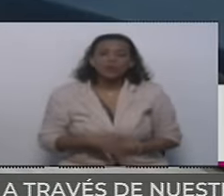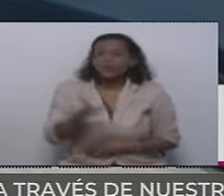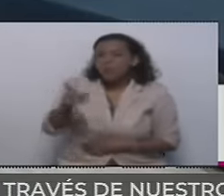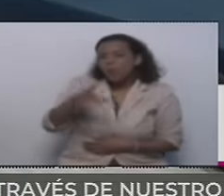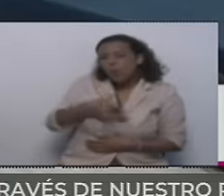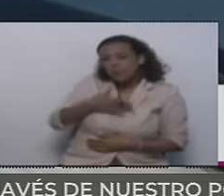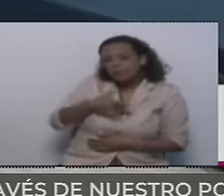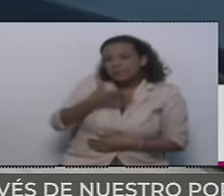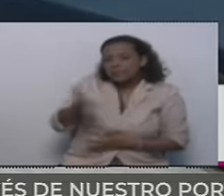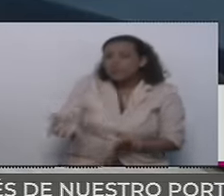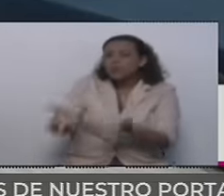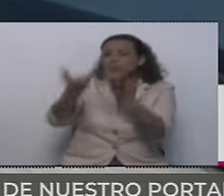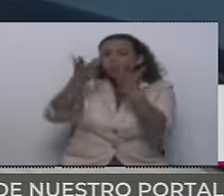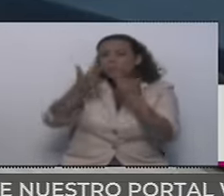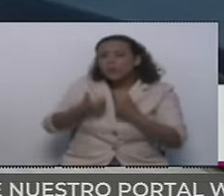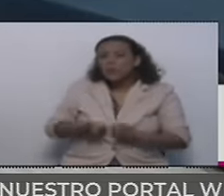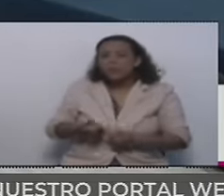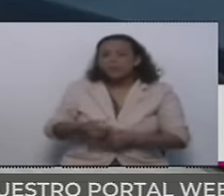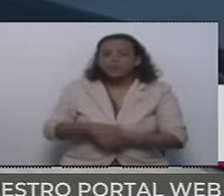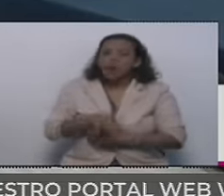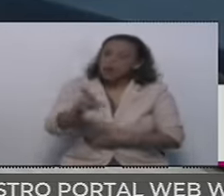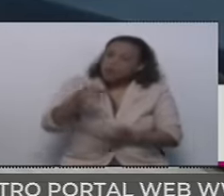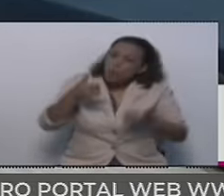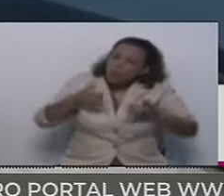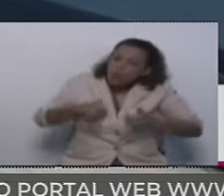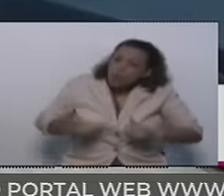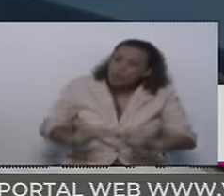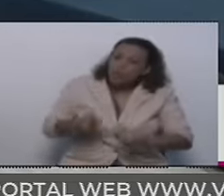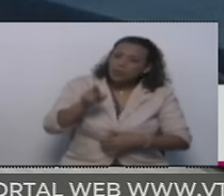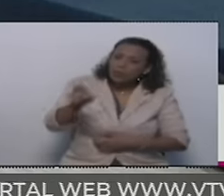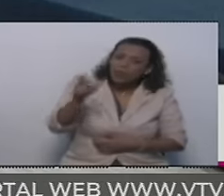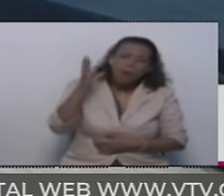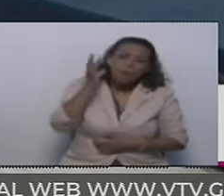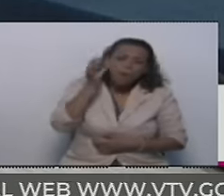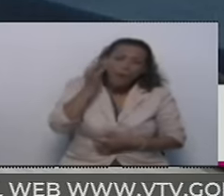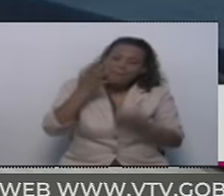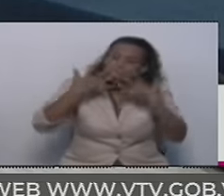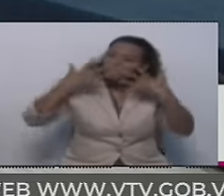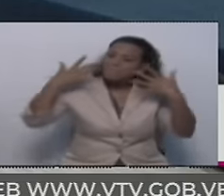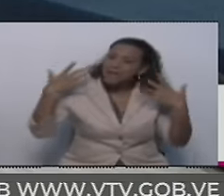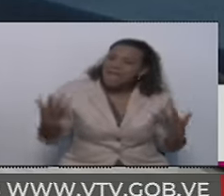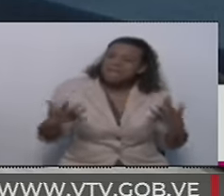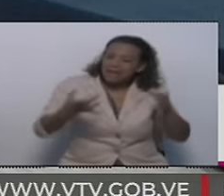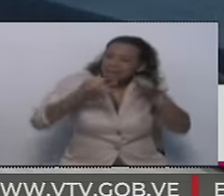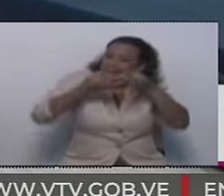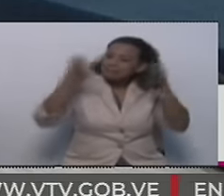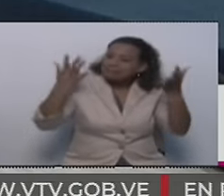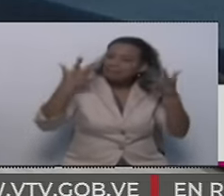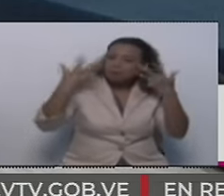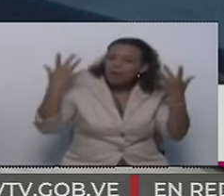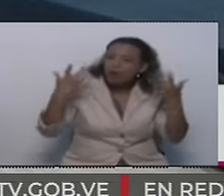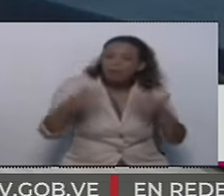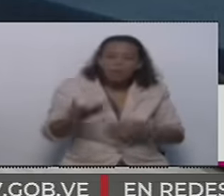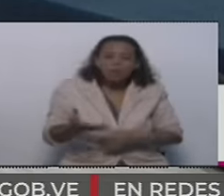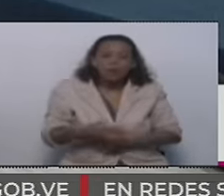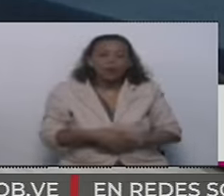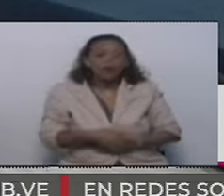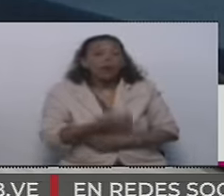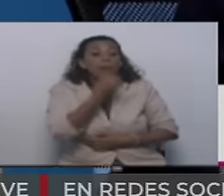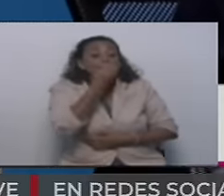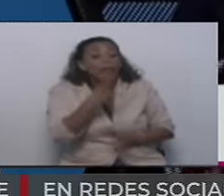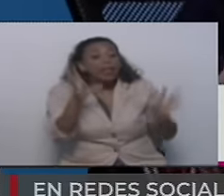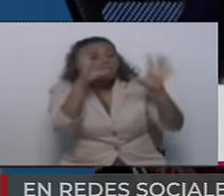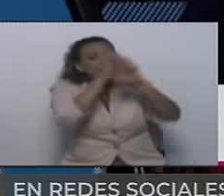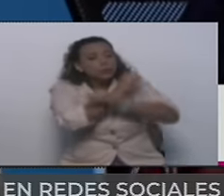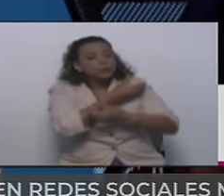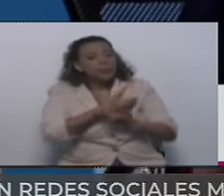sientes? ¿Qué me cuentas como hija de esa mujer tan maravillosa, tan extraordinaria? Buenas noches,